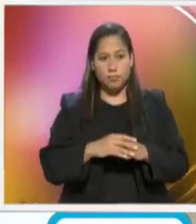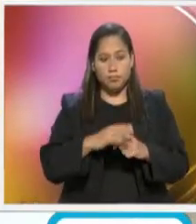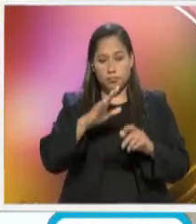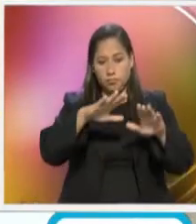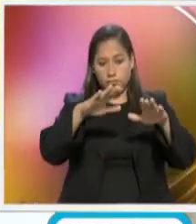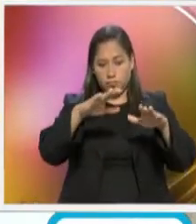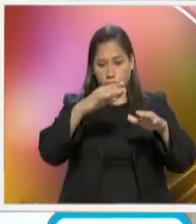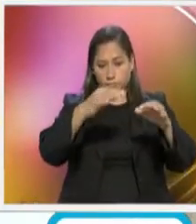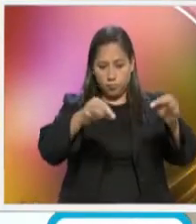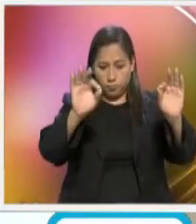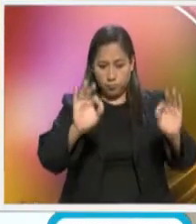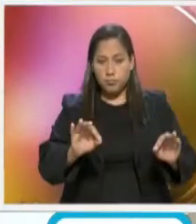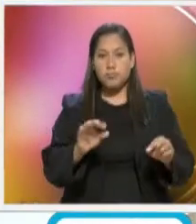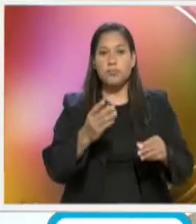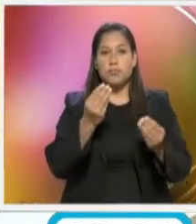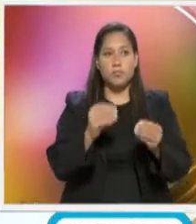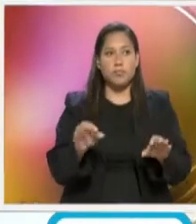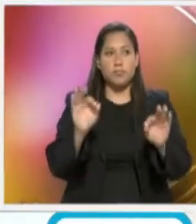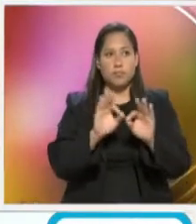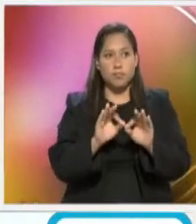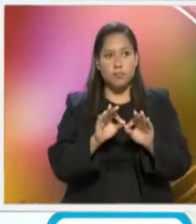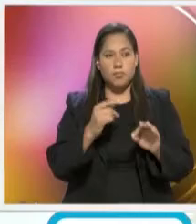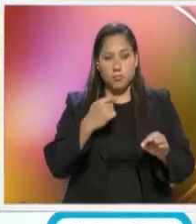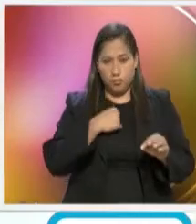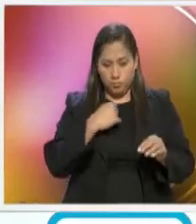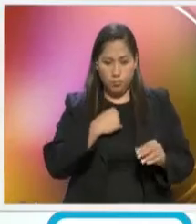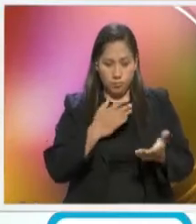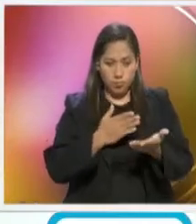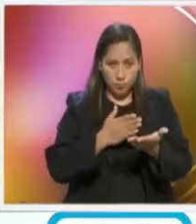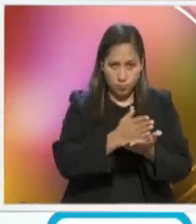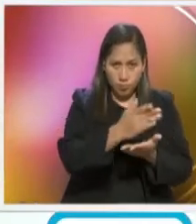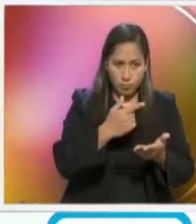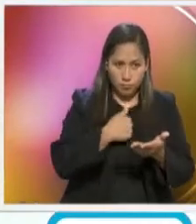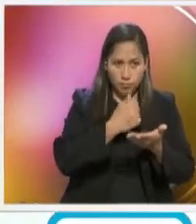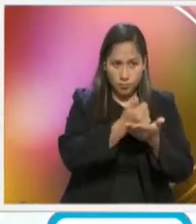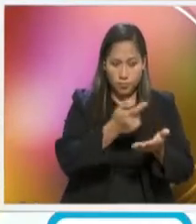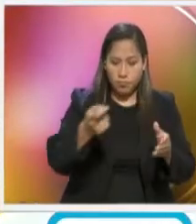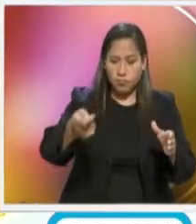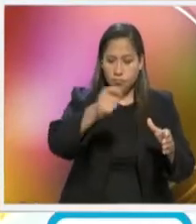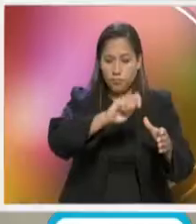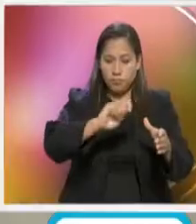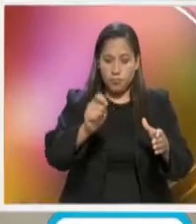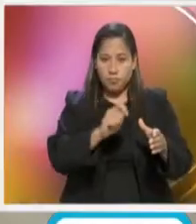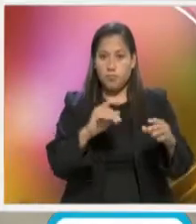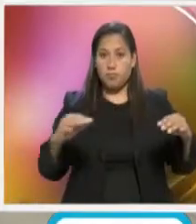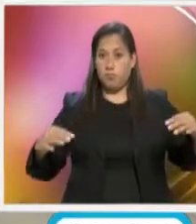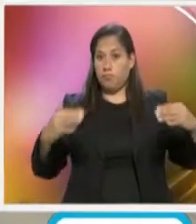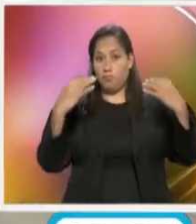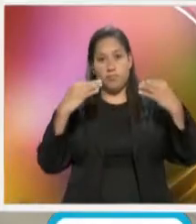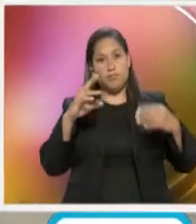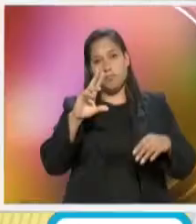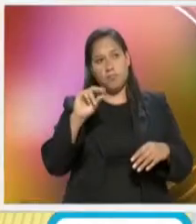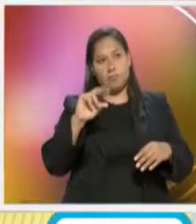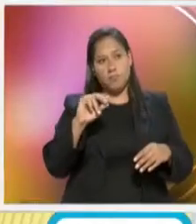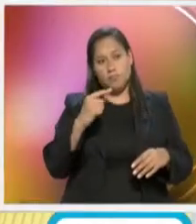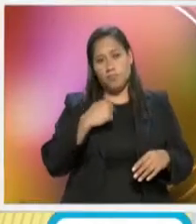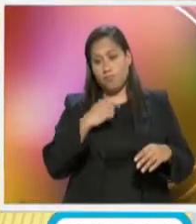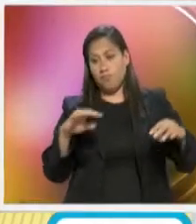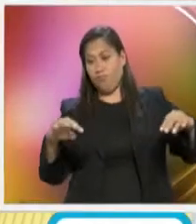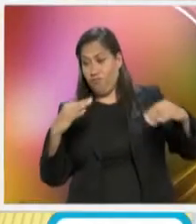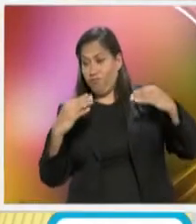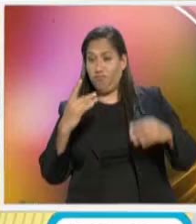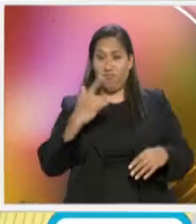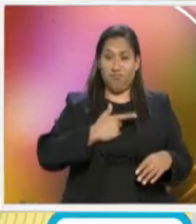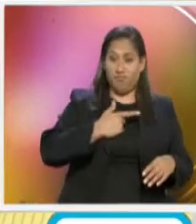poco más. importante Tu intervención. del Tranquila mi intervención. Tranquila, Sí, todo bien, no protagónica, pues ya es que no se me da. día. Sí.